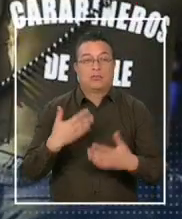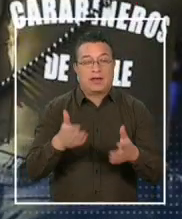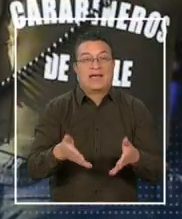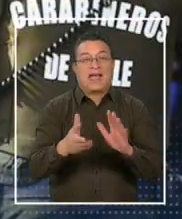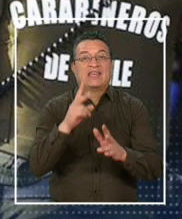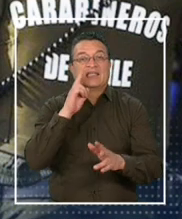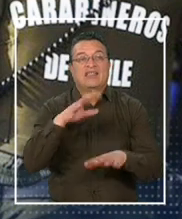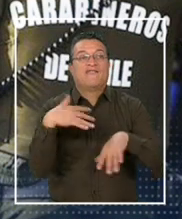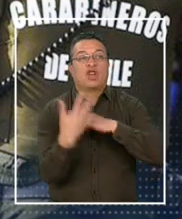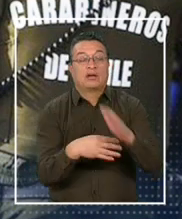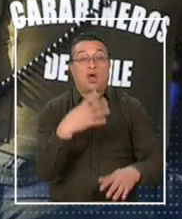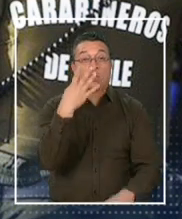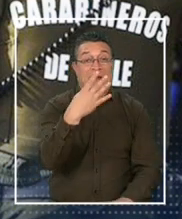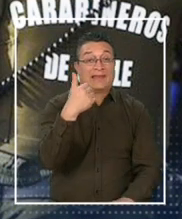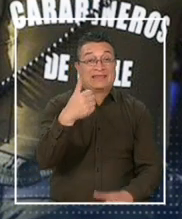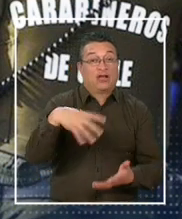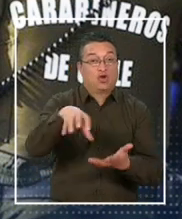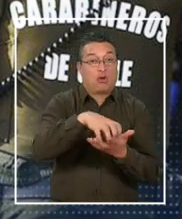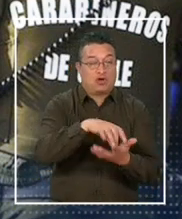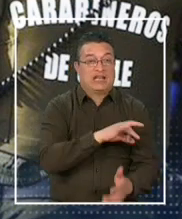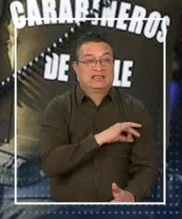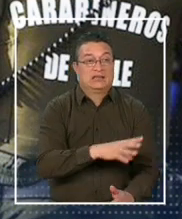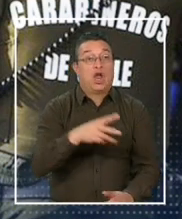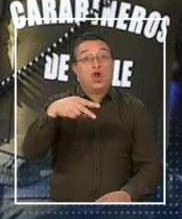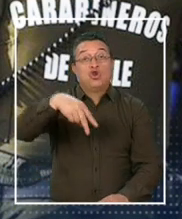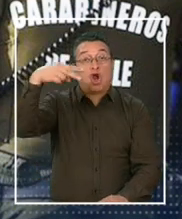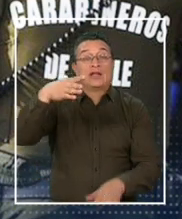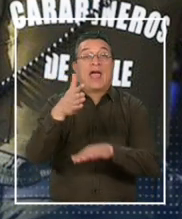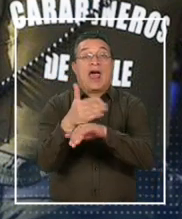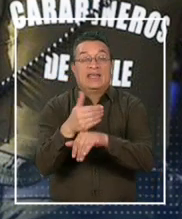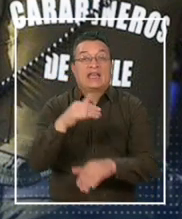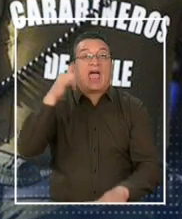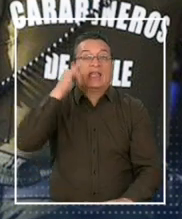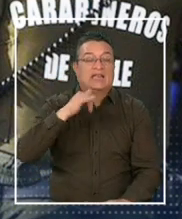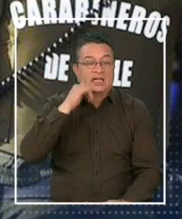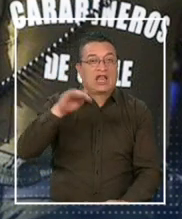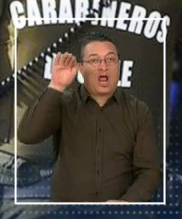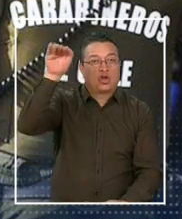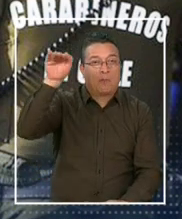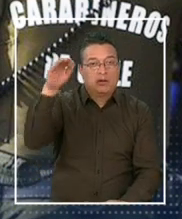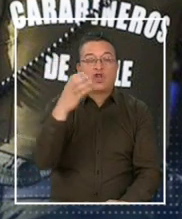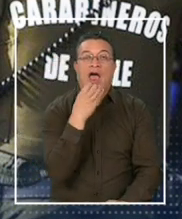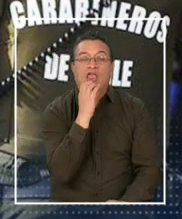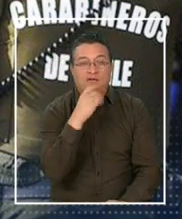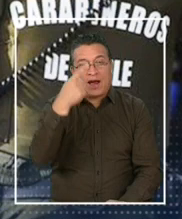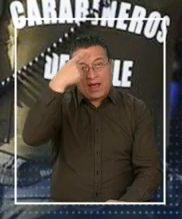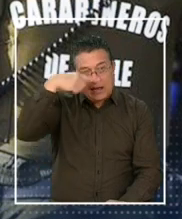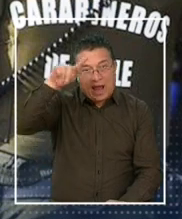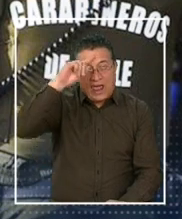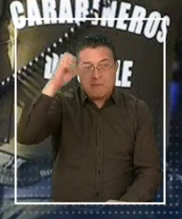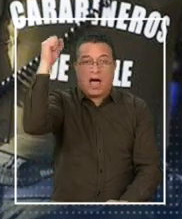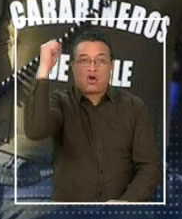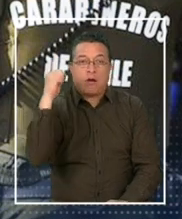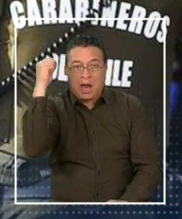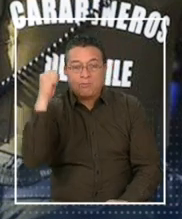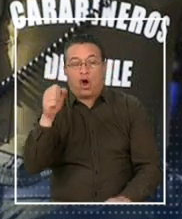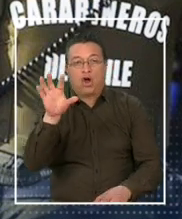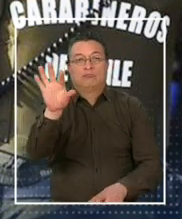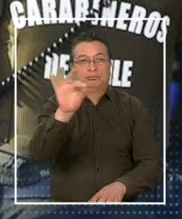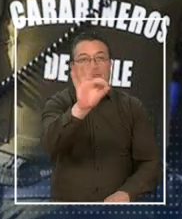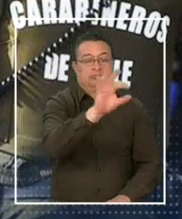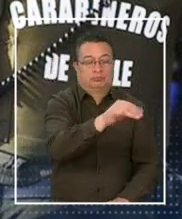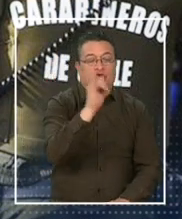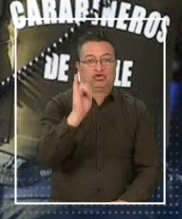aplicará en 46 comunas del país. En el norte, Arica, Iquique, Alto Hospicio, Antofagasta, Calama y Copiapó fueron las